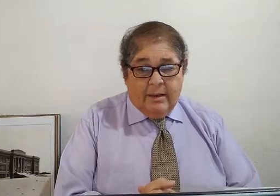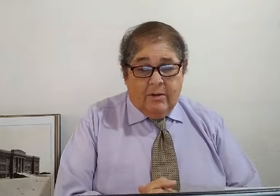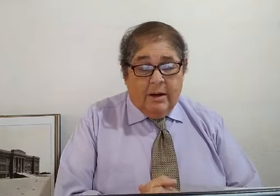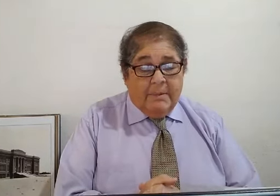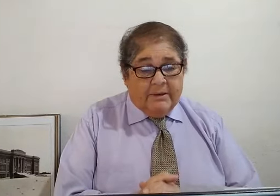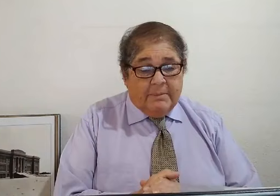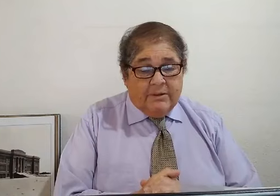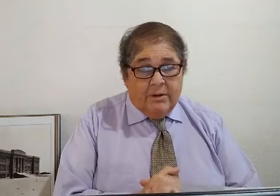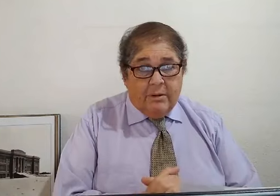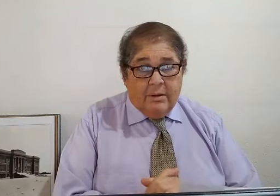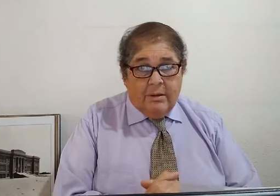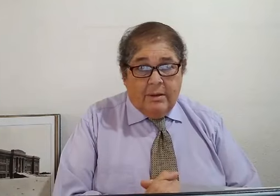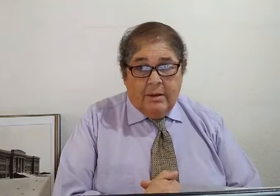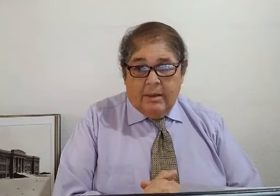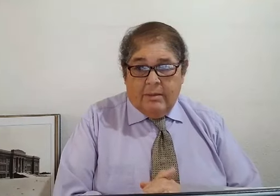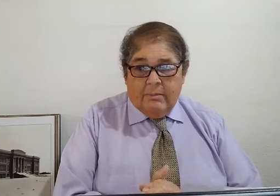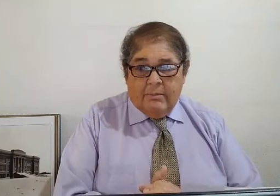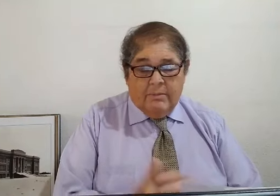o la participación